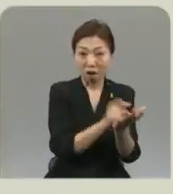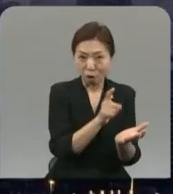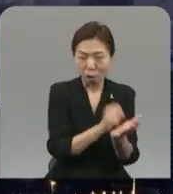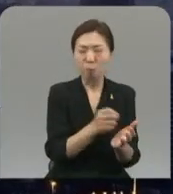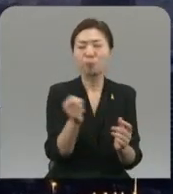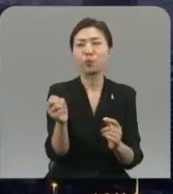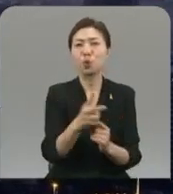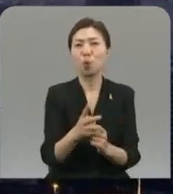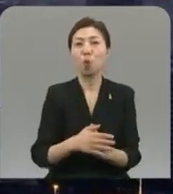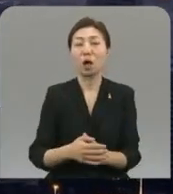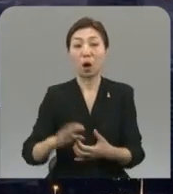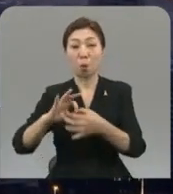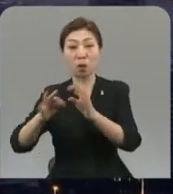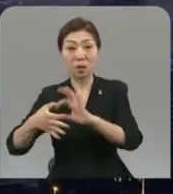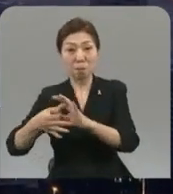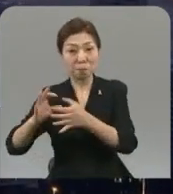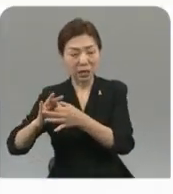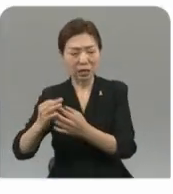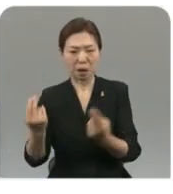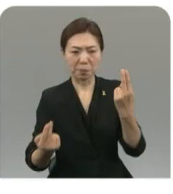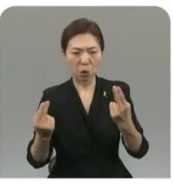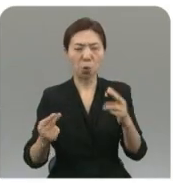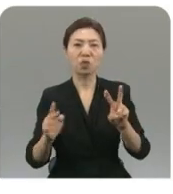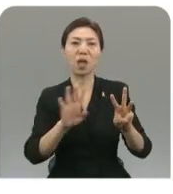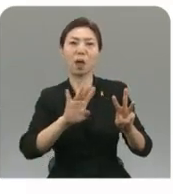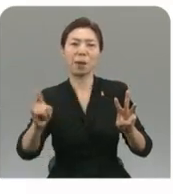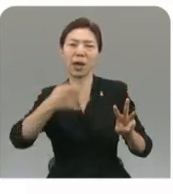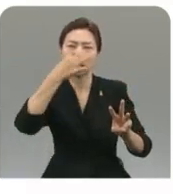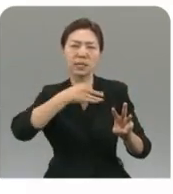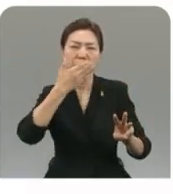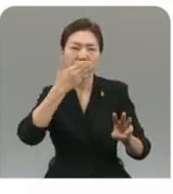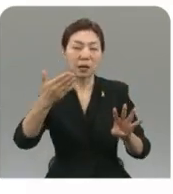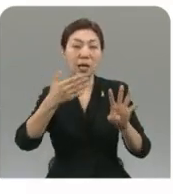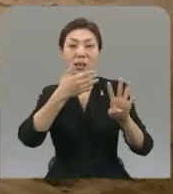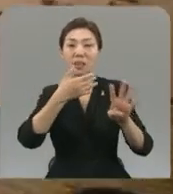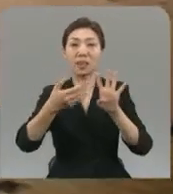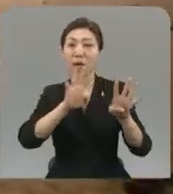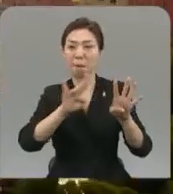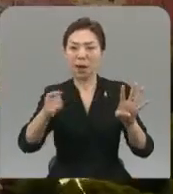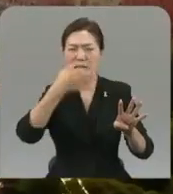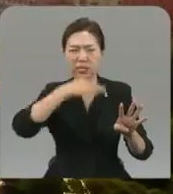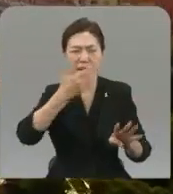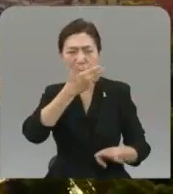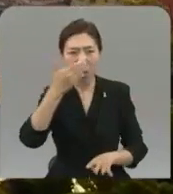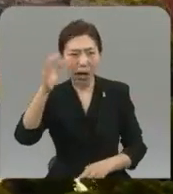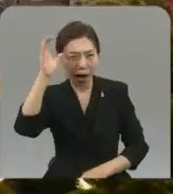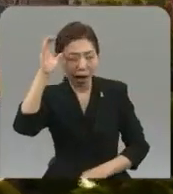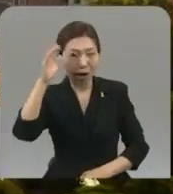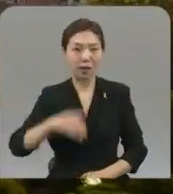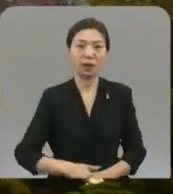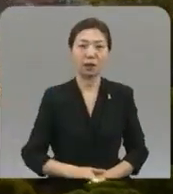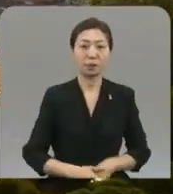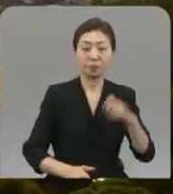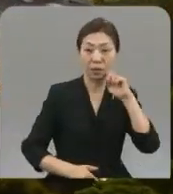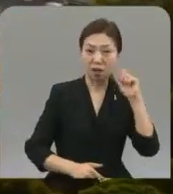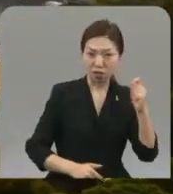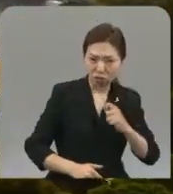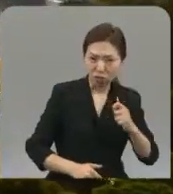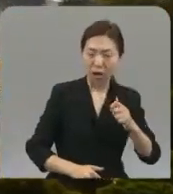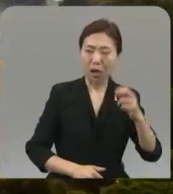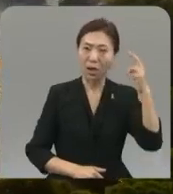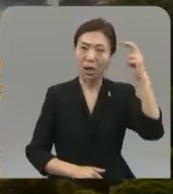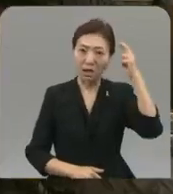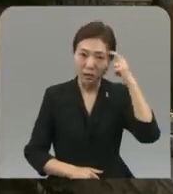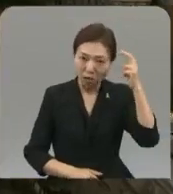además de no enfrentarse a limitaciones de espacio y abarcarse más más amplios y diversos se calcula que de llevarse a cabo en